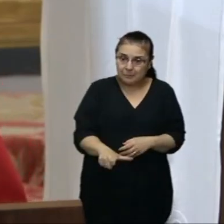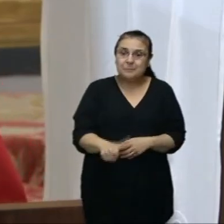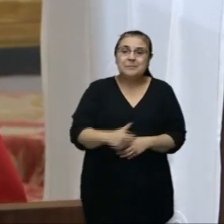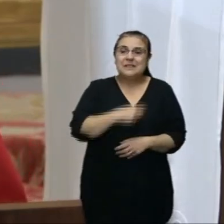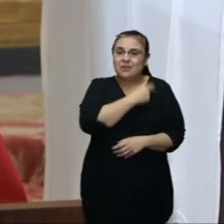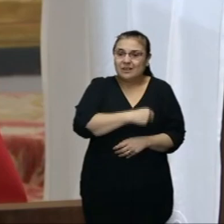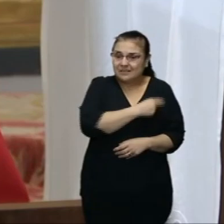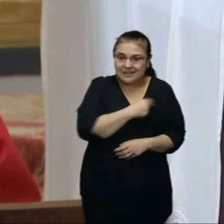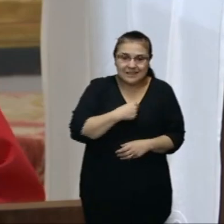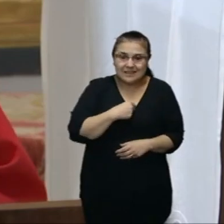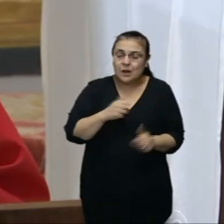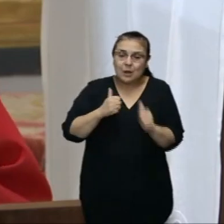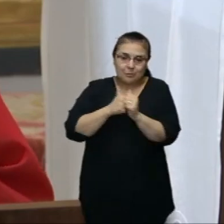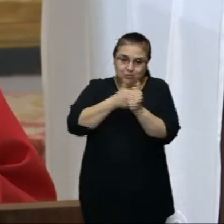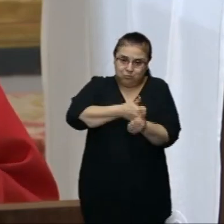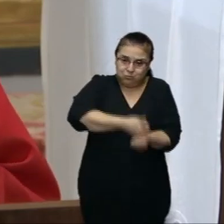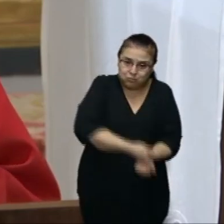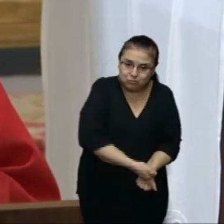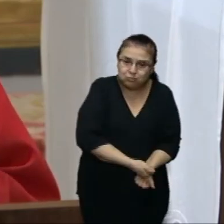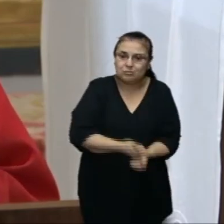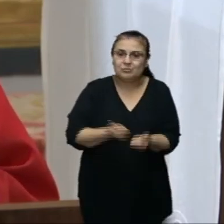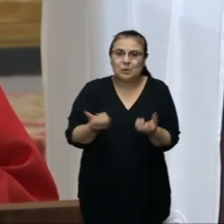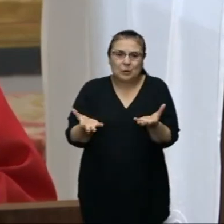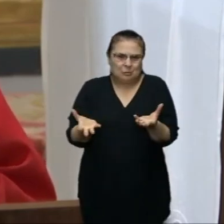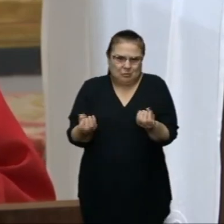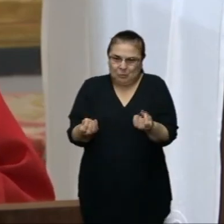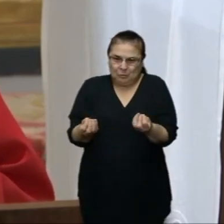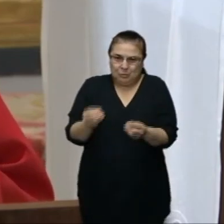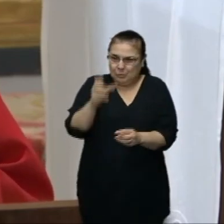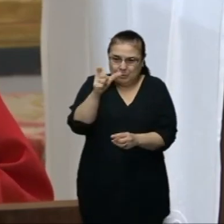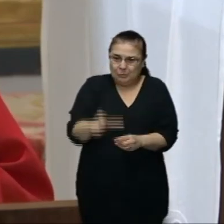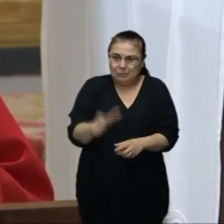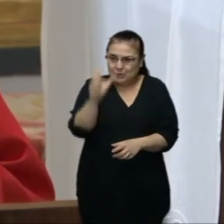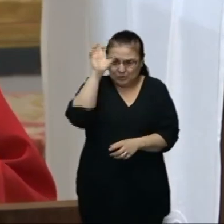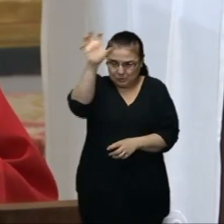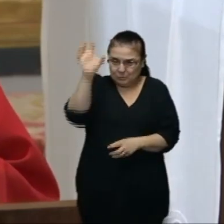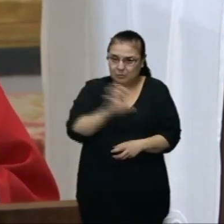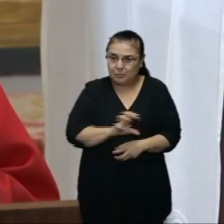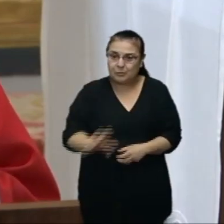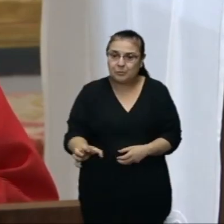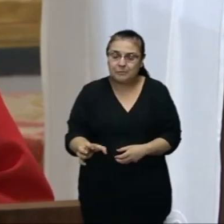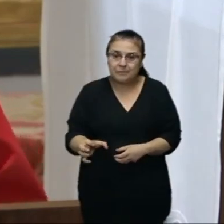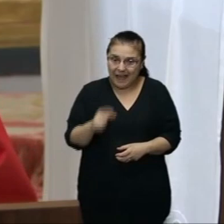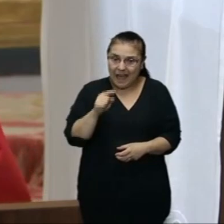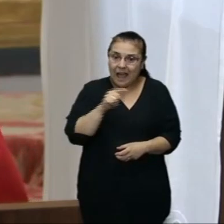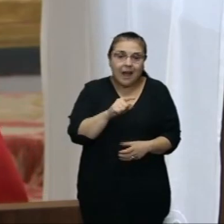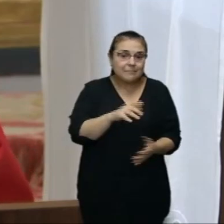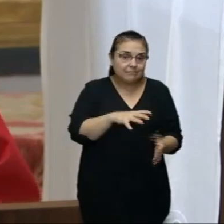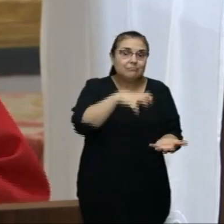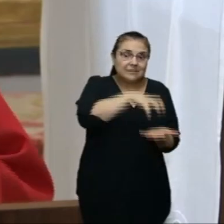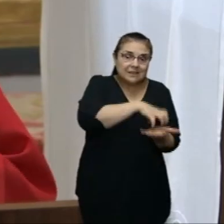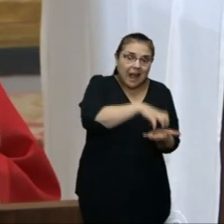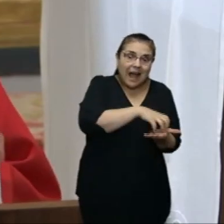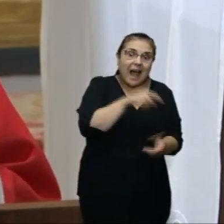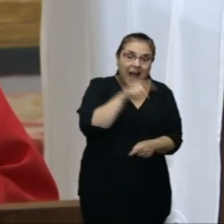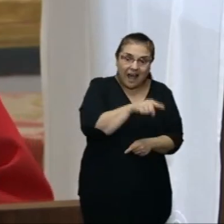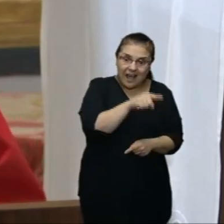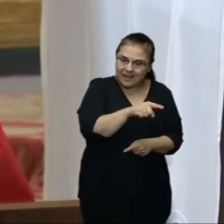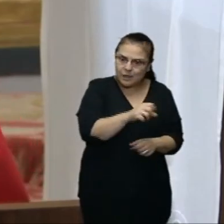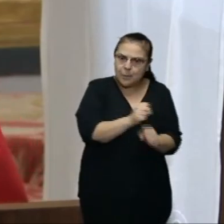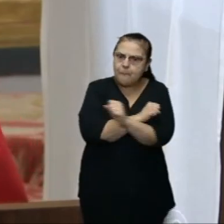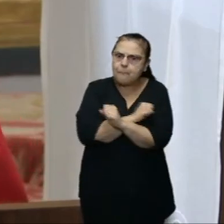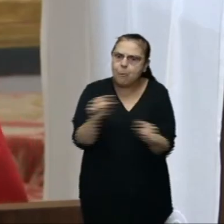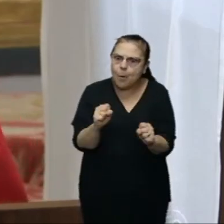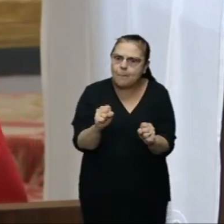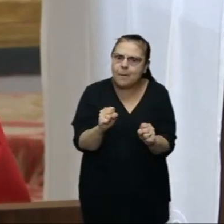lugares. Como sabéis, hay templos donde han matado a cristianos, donde han puesto